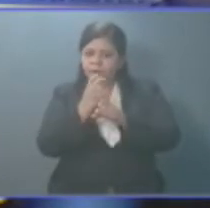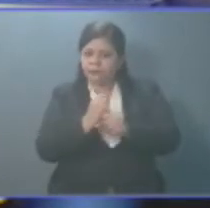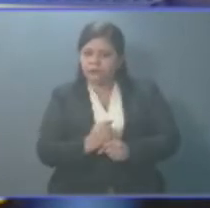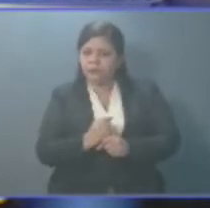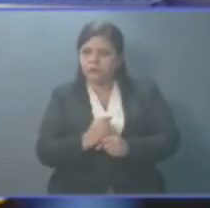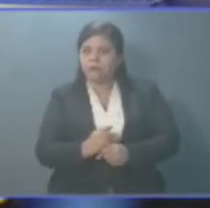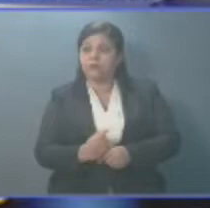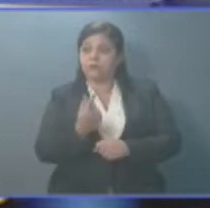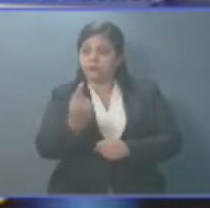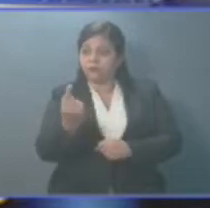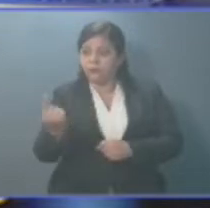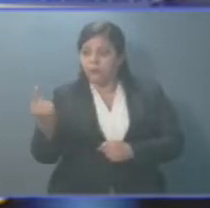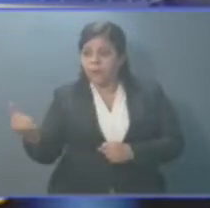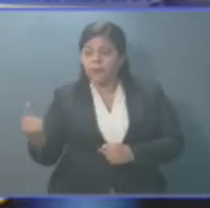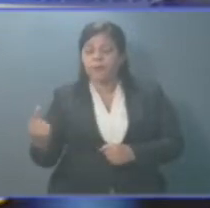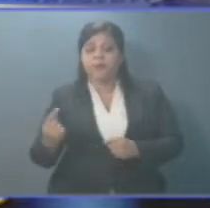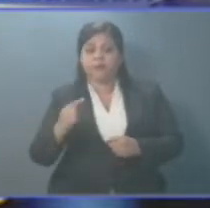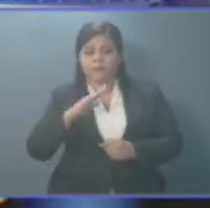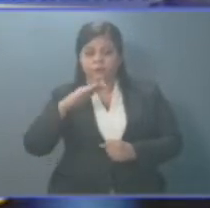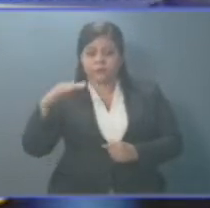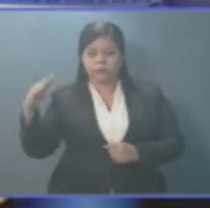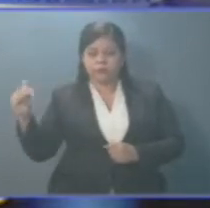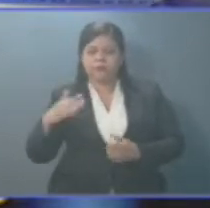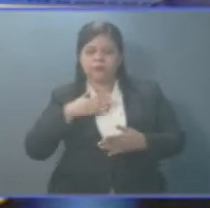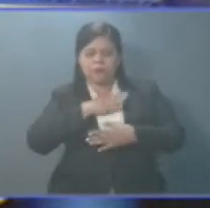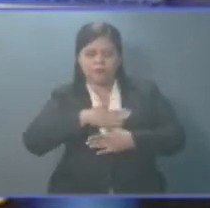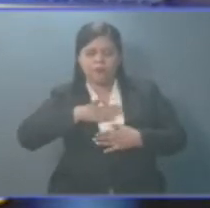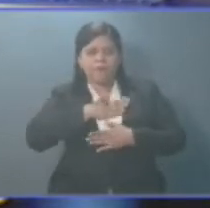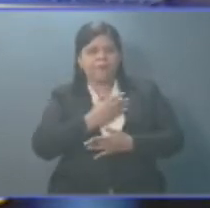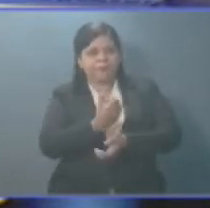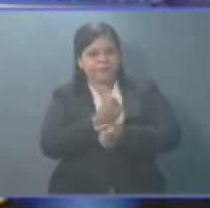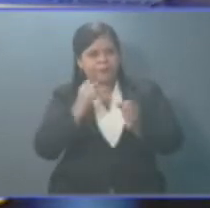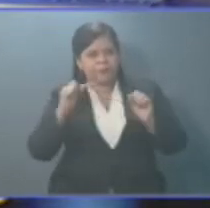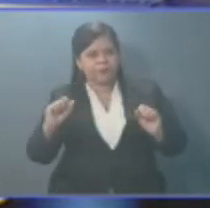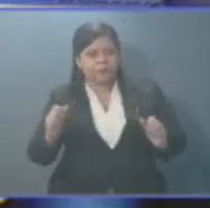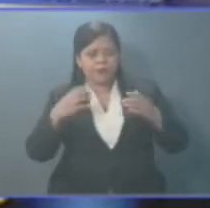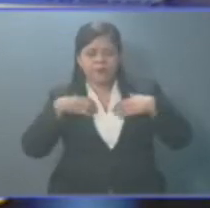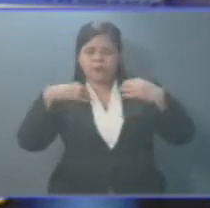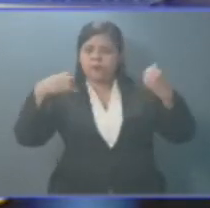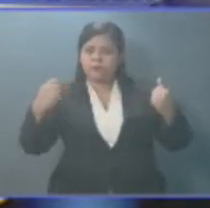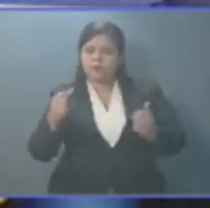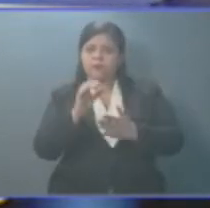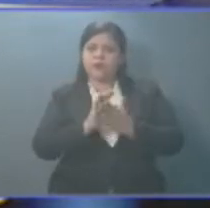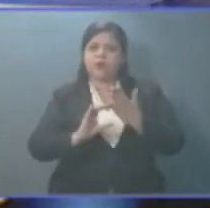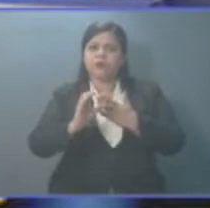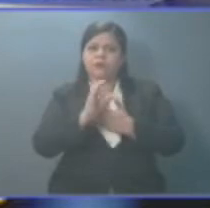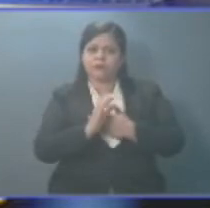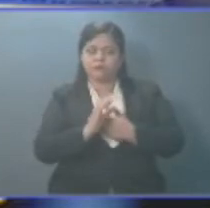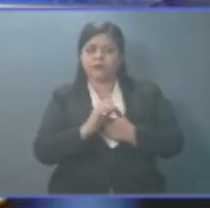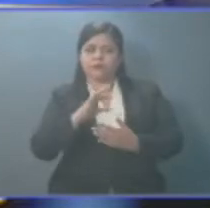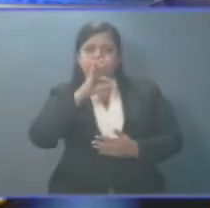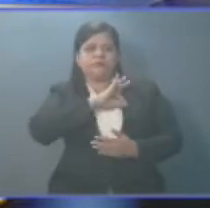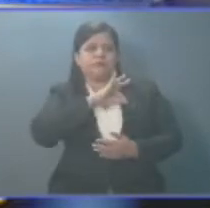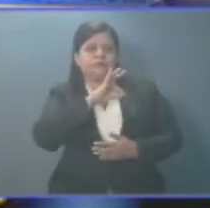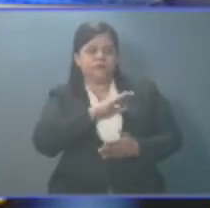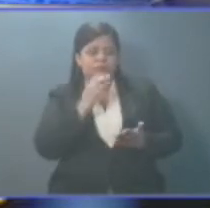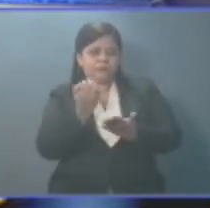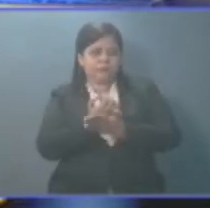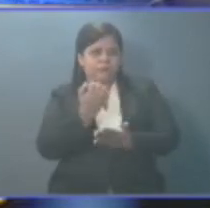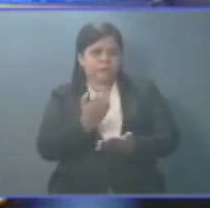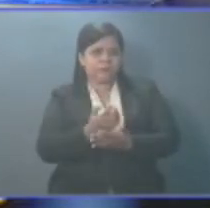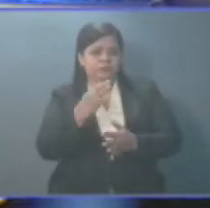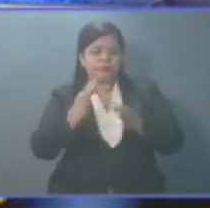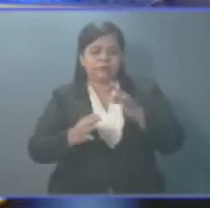garantizar a los habitantes de la República el goce de la libertad, la salud, la cultura, el bienestar económico y la